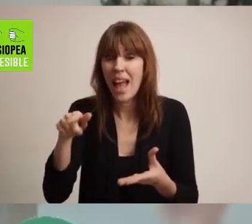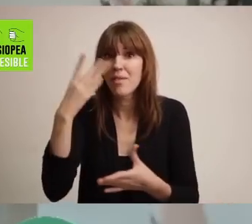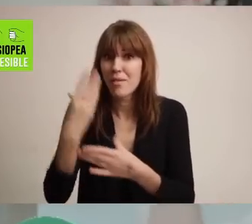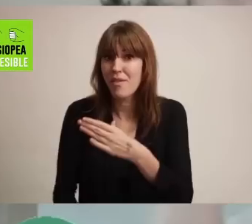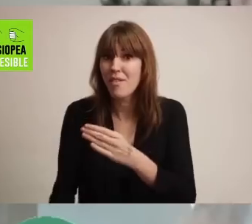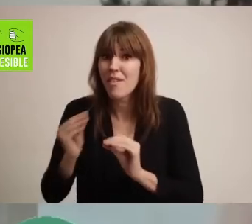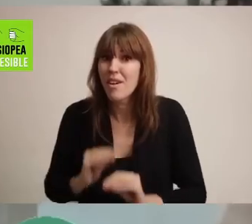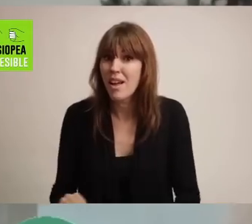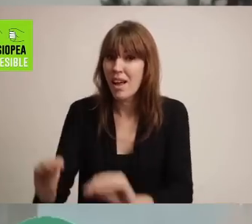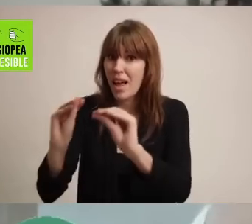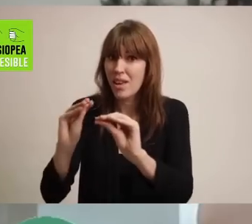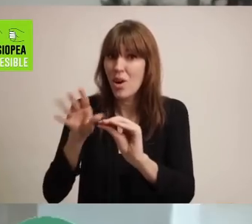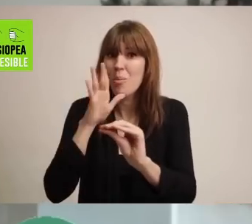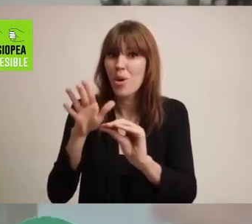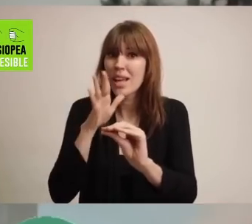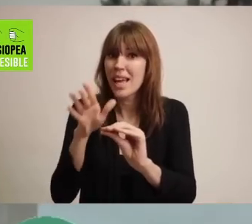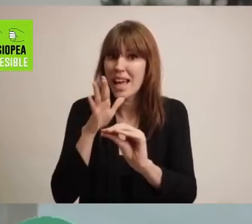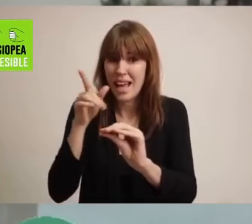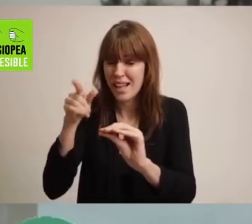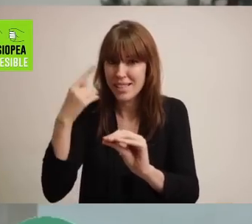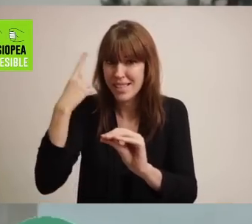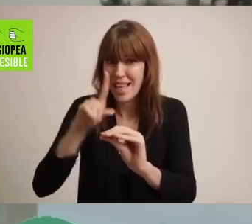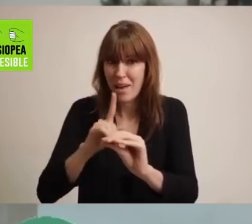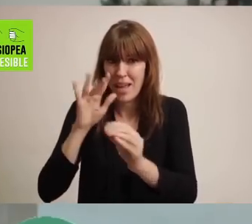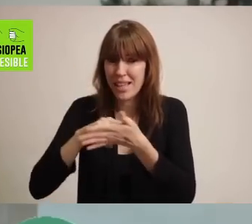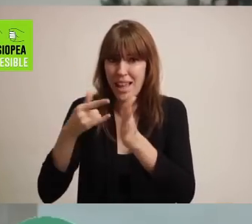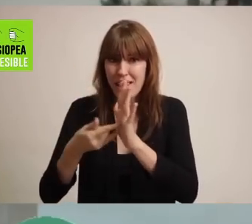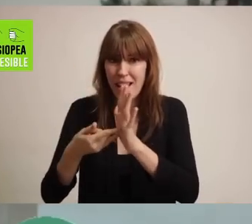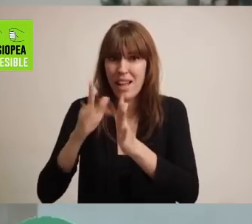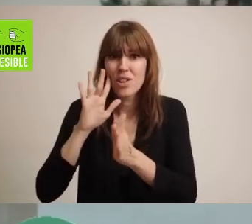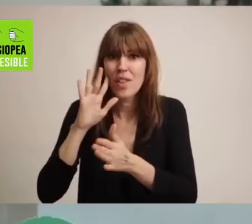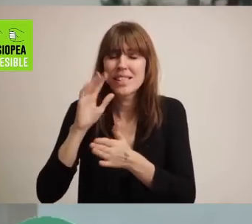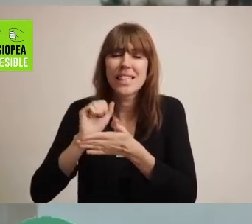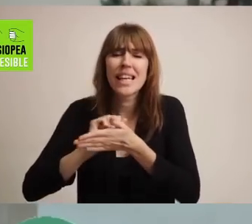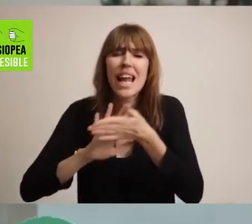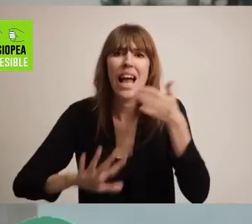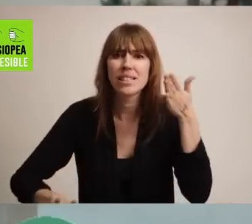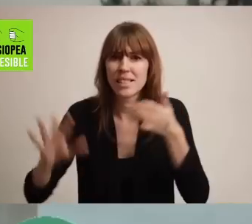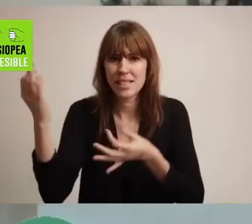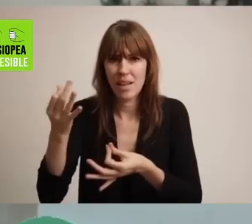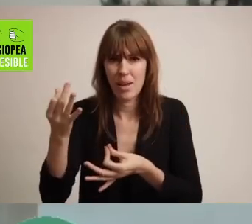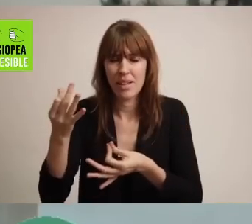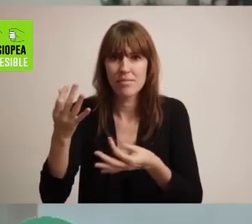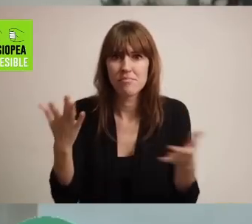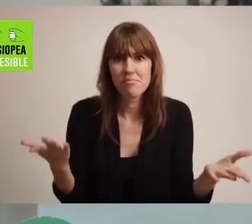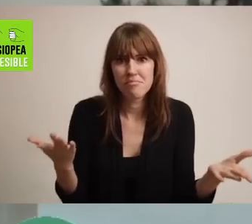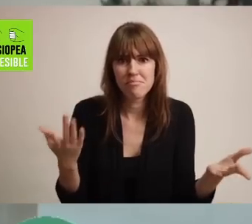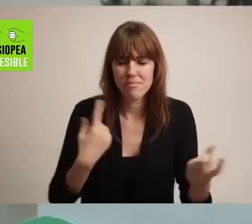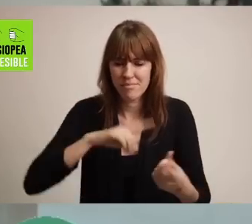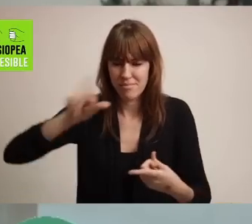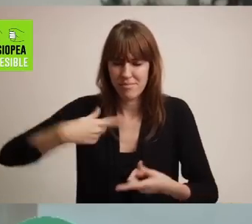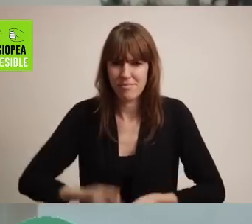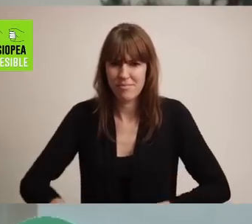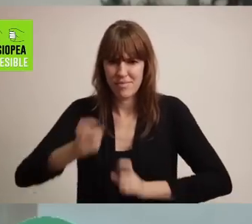porque es algo que se le ha dado y que debe de hacerlo gratis. No, perdón. No se nos ha dado. Hemos tenido que aprender a